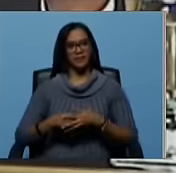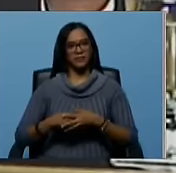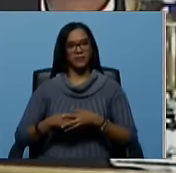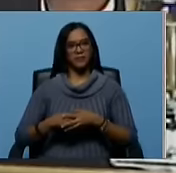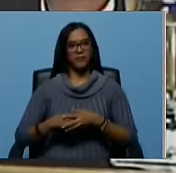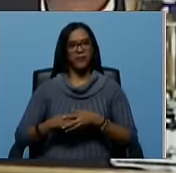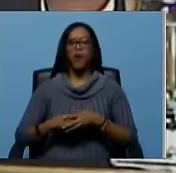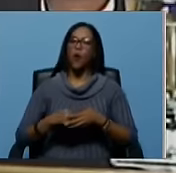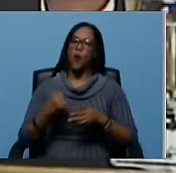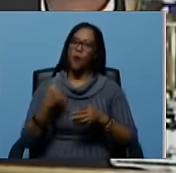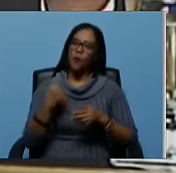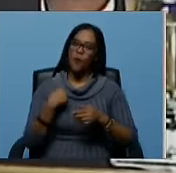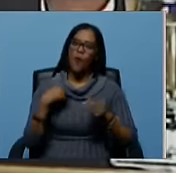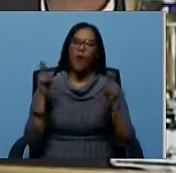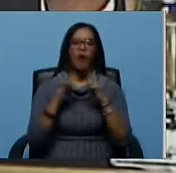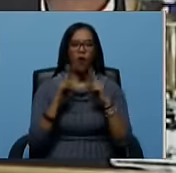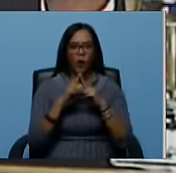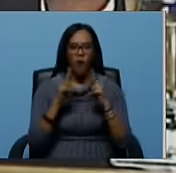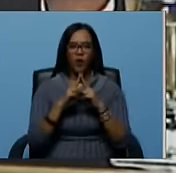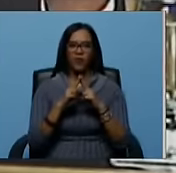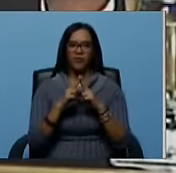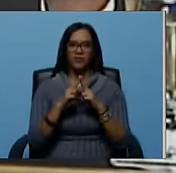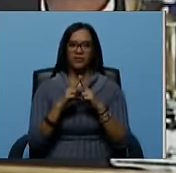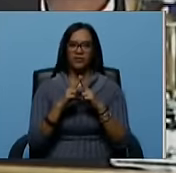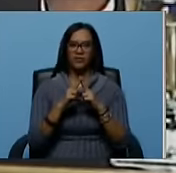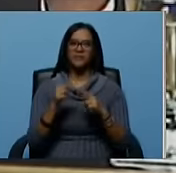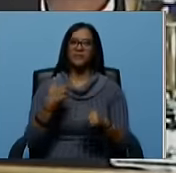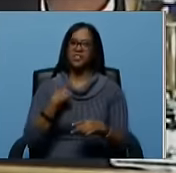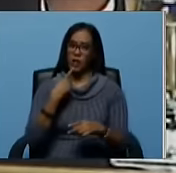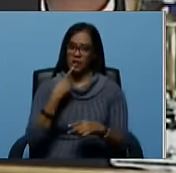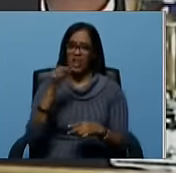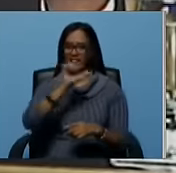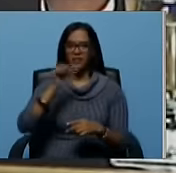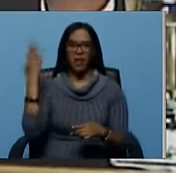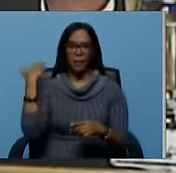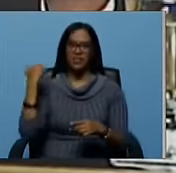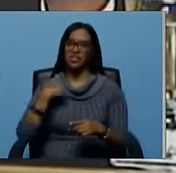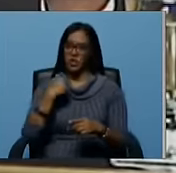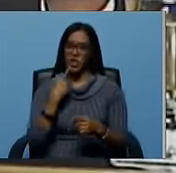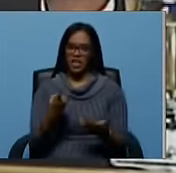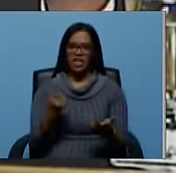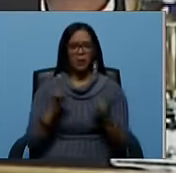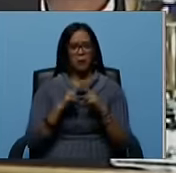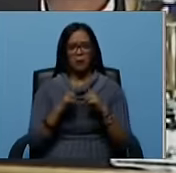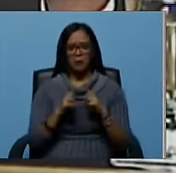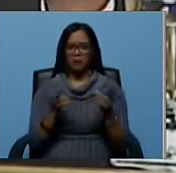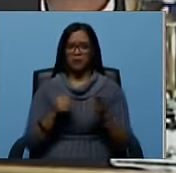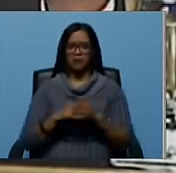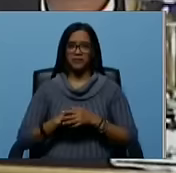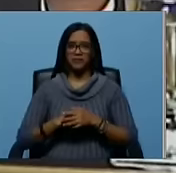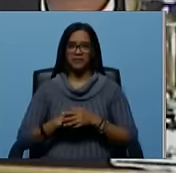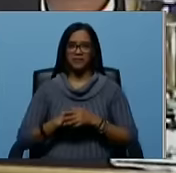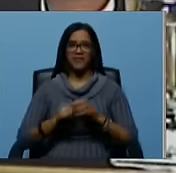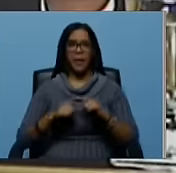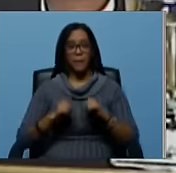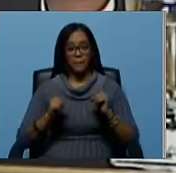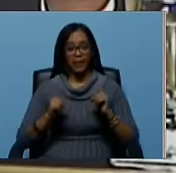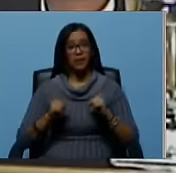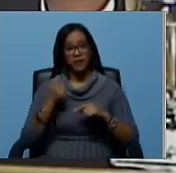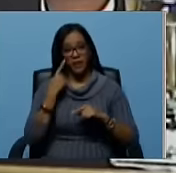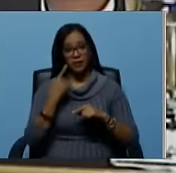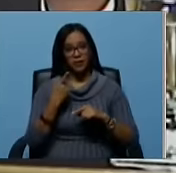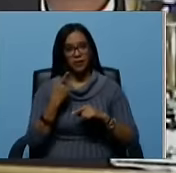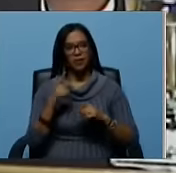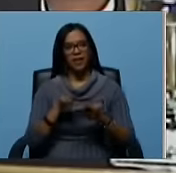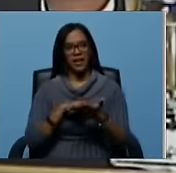Mira, uno los conoce. Yo lo dije aquí, ¿no lo dije la semana pasada? Lo dije, yo lo conozco. Pero fíjense, aquí voy